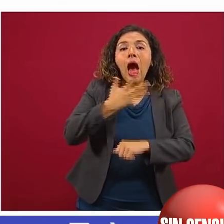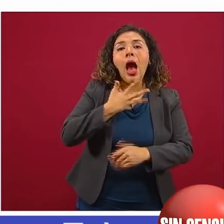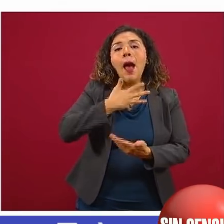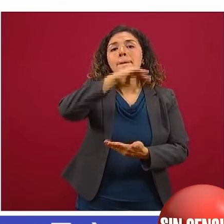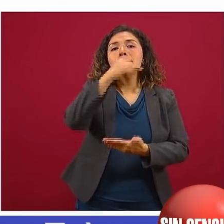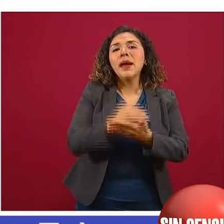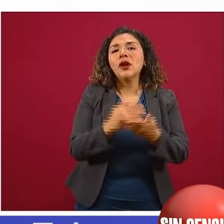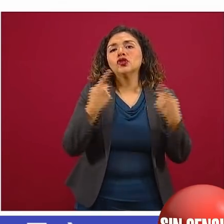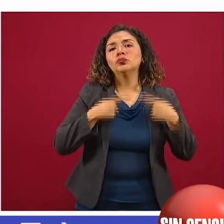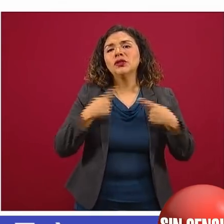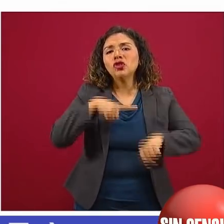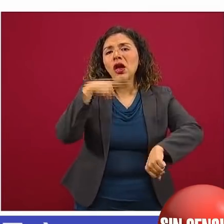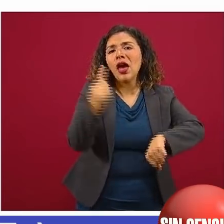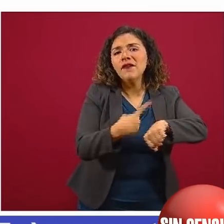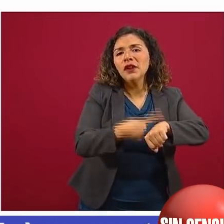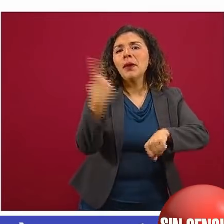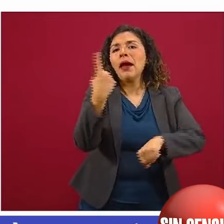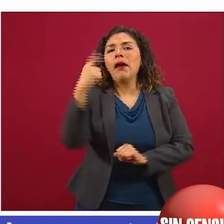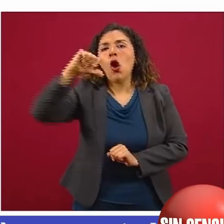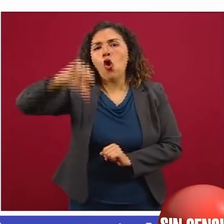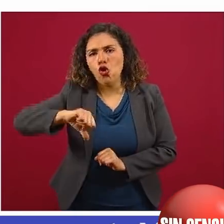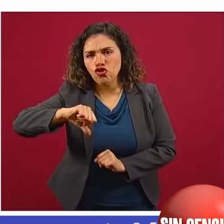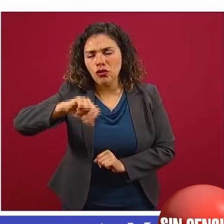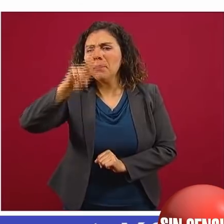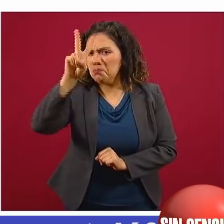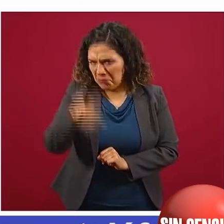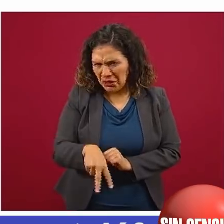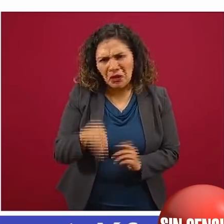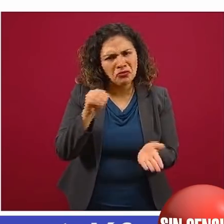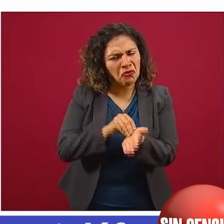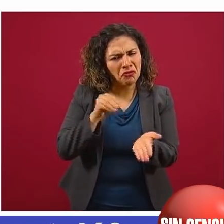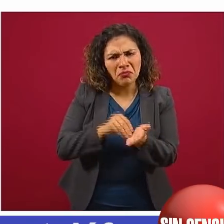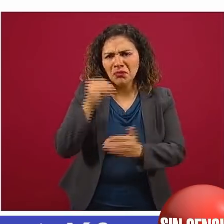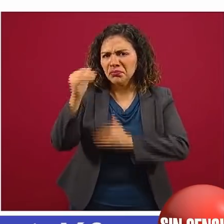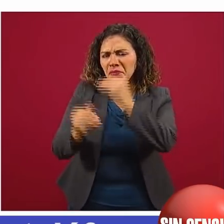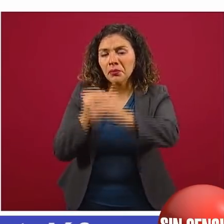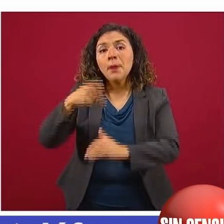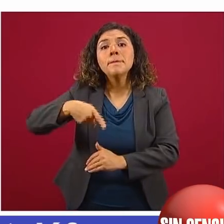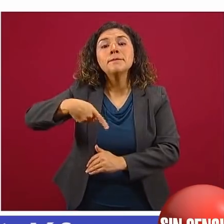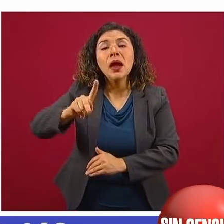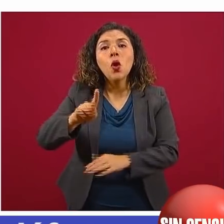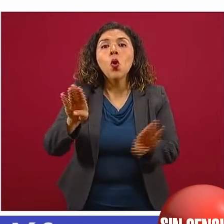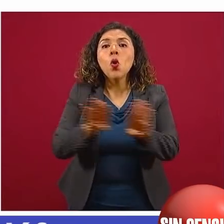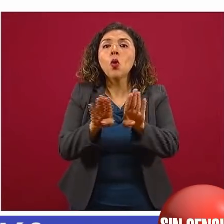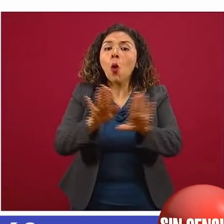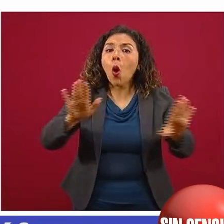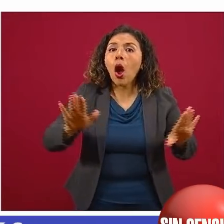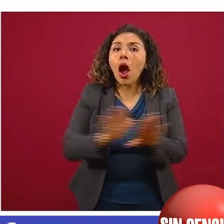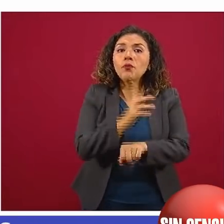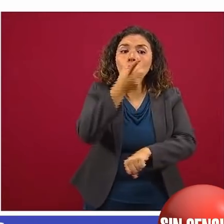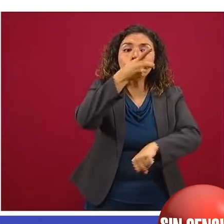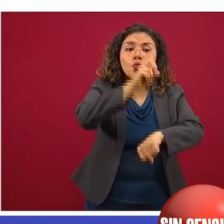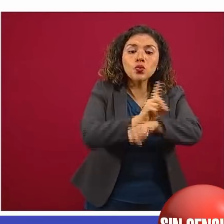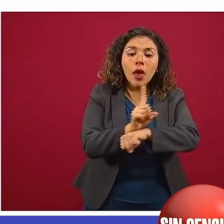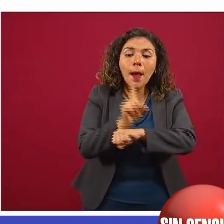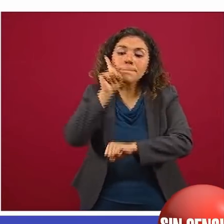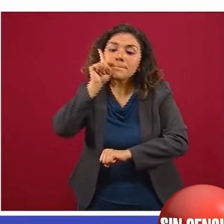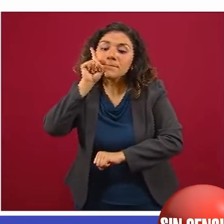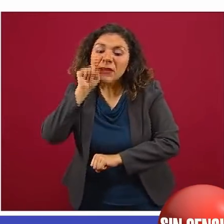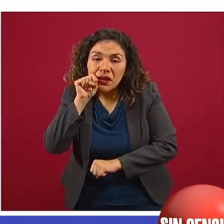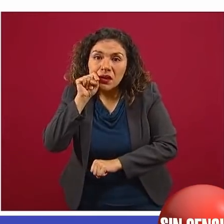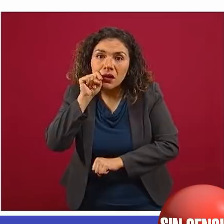hoy, todavía. Pero el porcentaje de cambio de un día para otro es